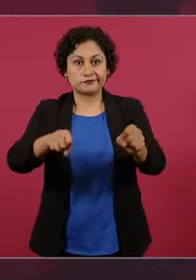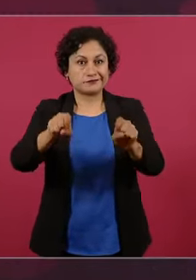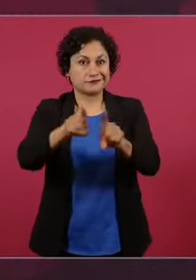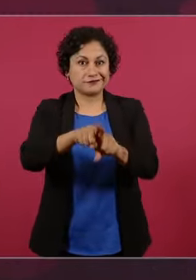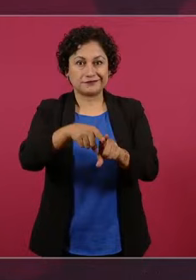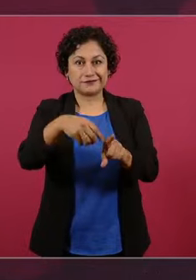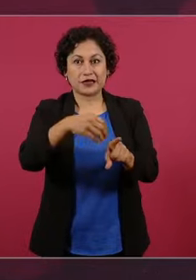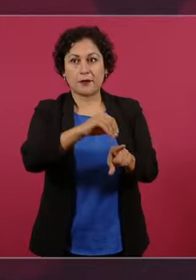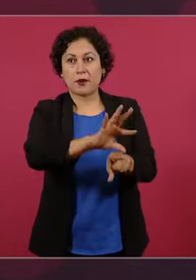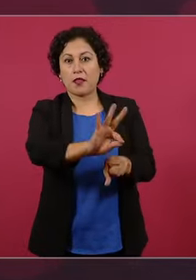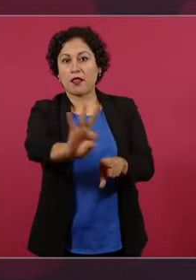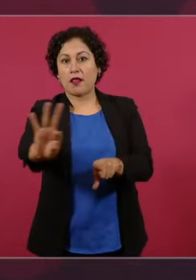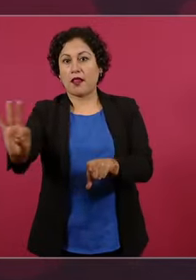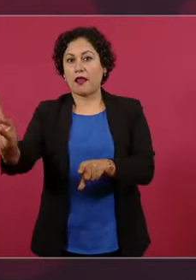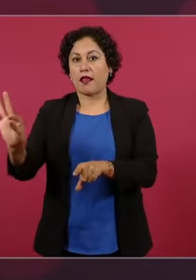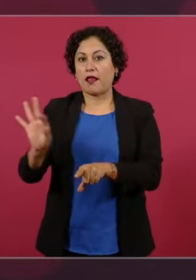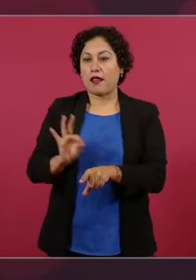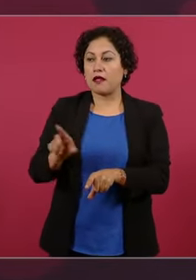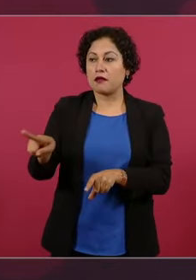lo habían hecho,